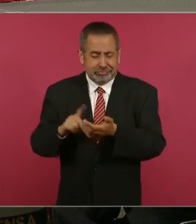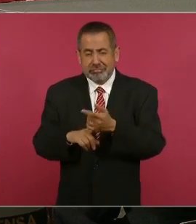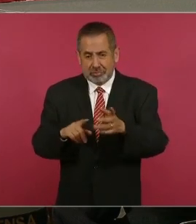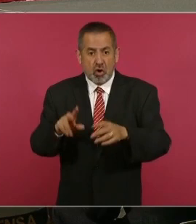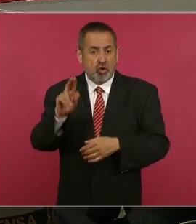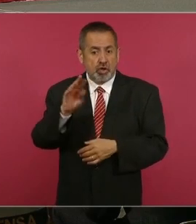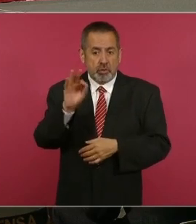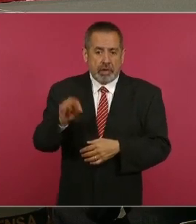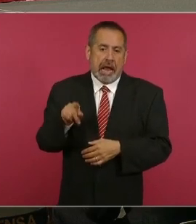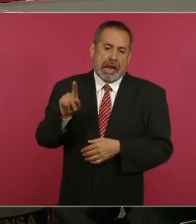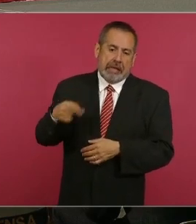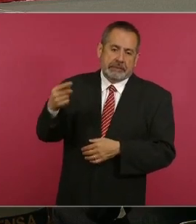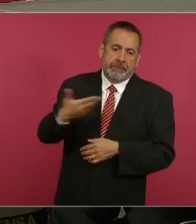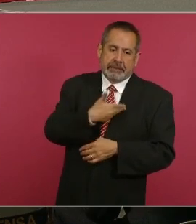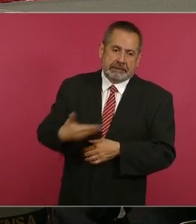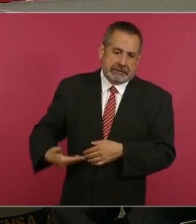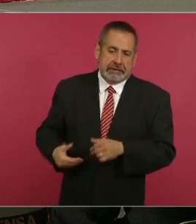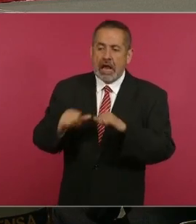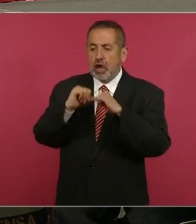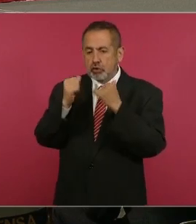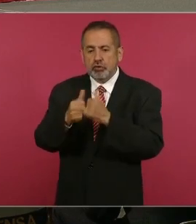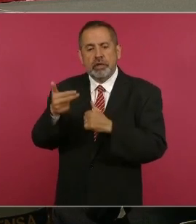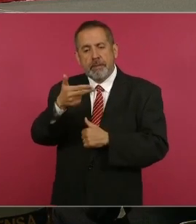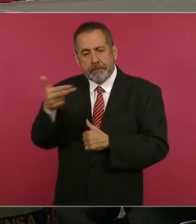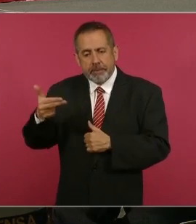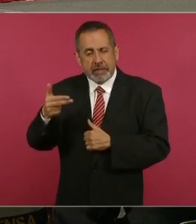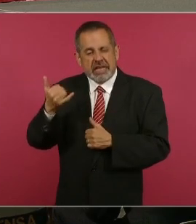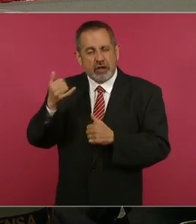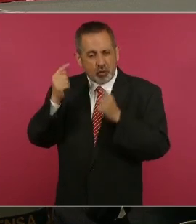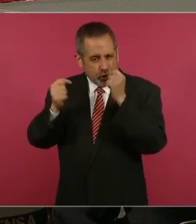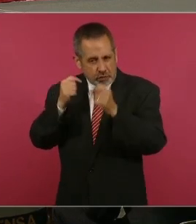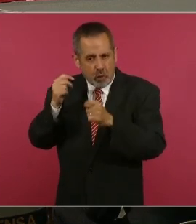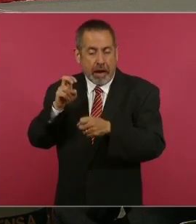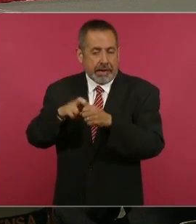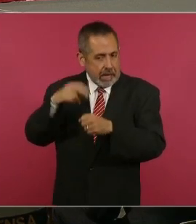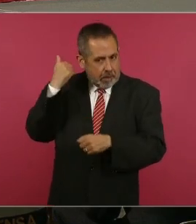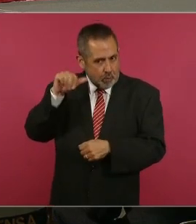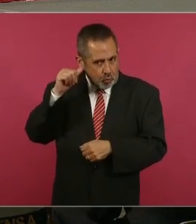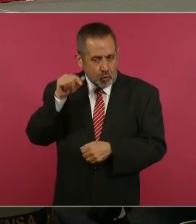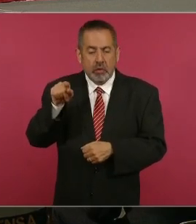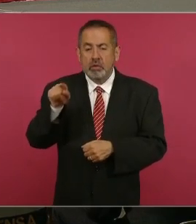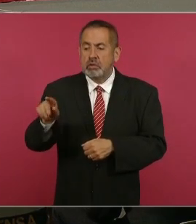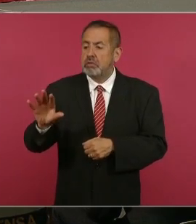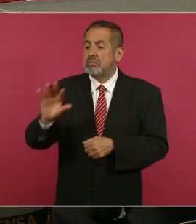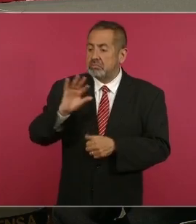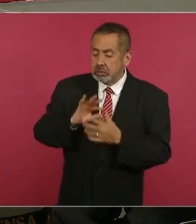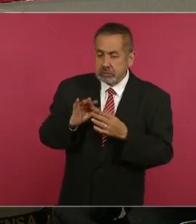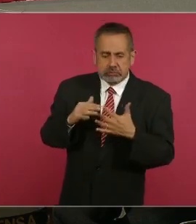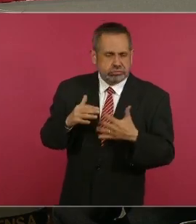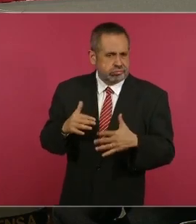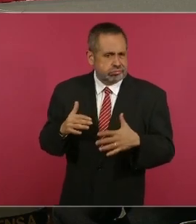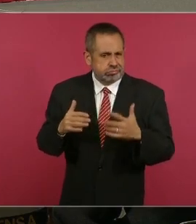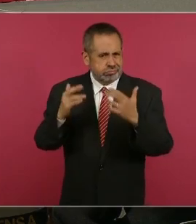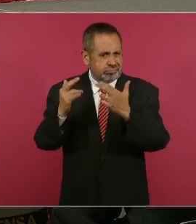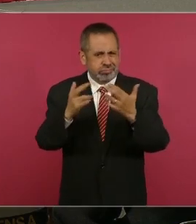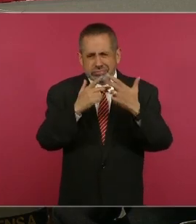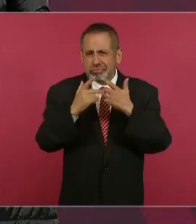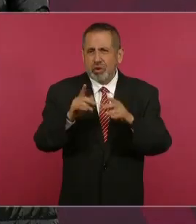Él es presidente de la Asociación de Hoteles y Empresas Turísticas en Acapulco y nos hablaba de una afectación